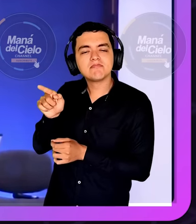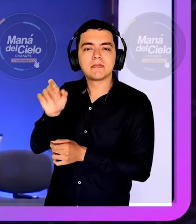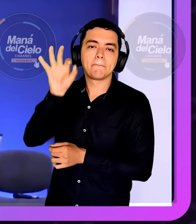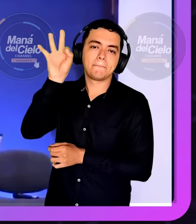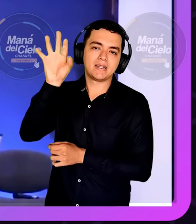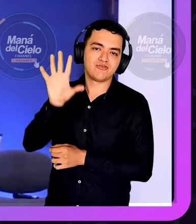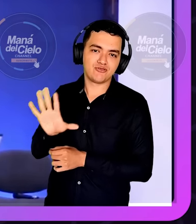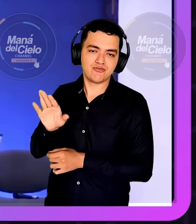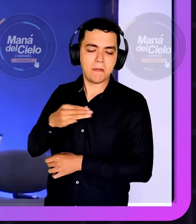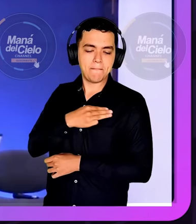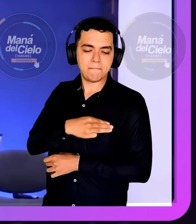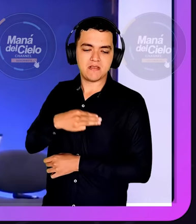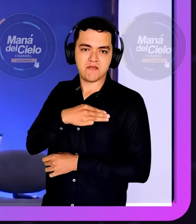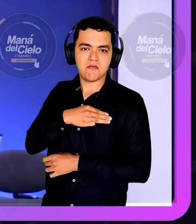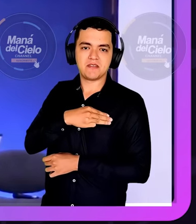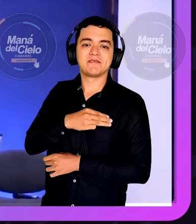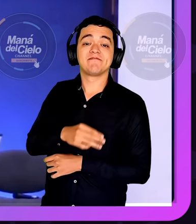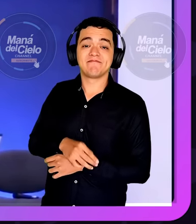muchachas que están solteras,